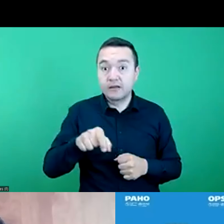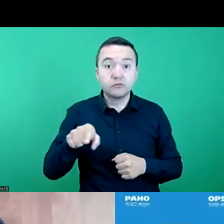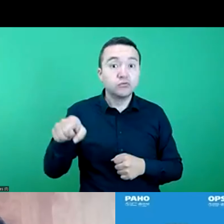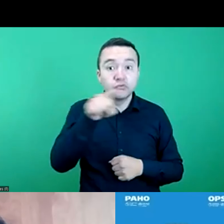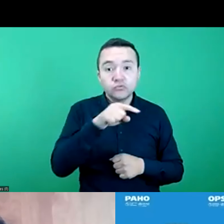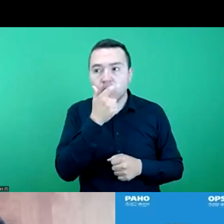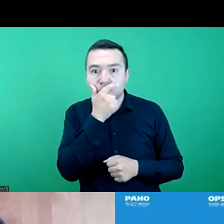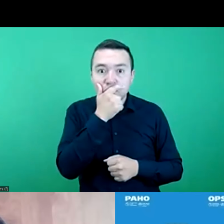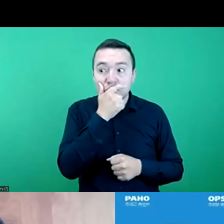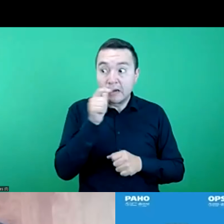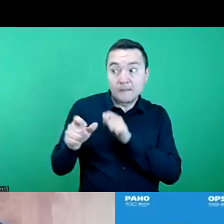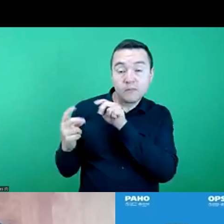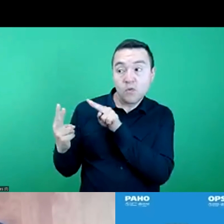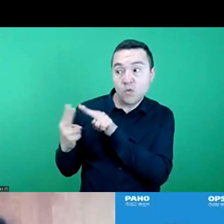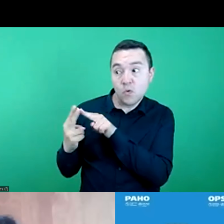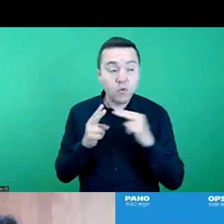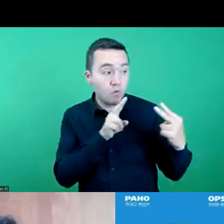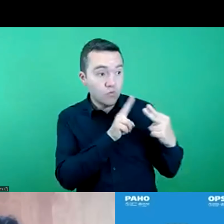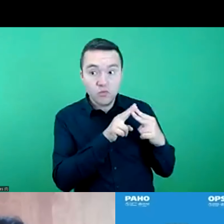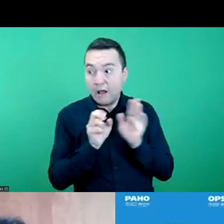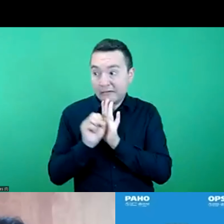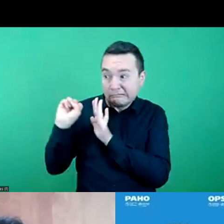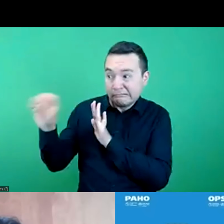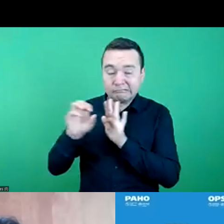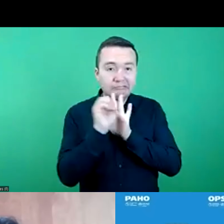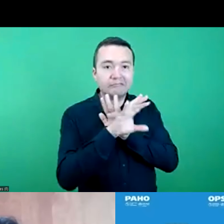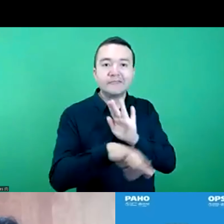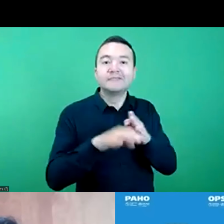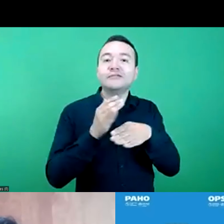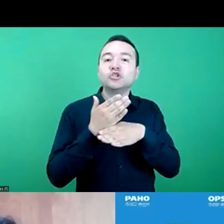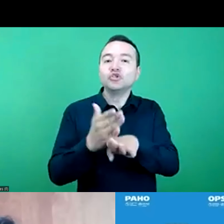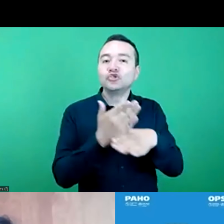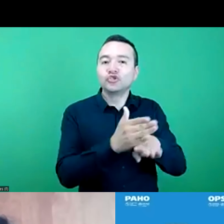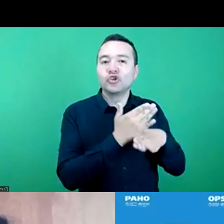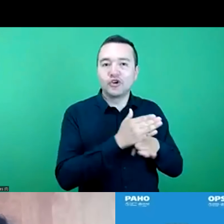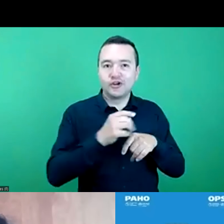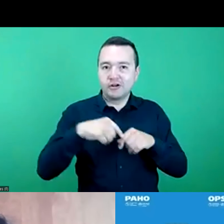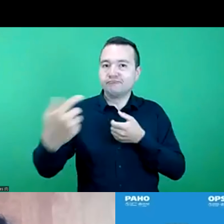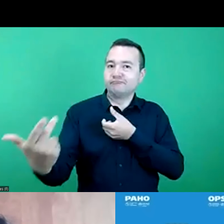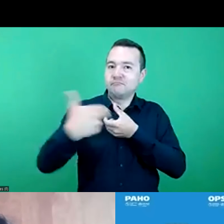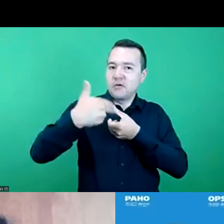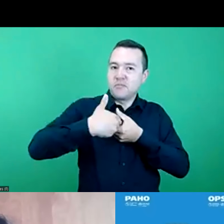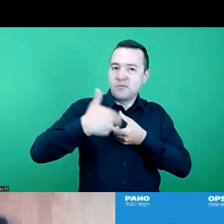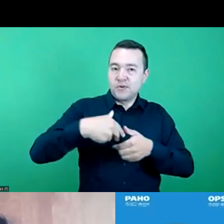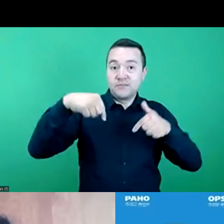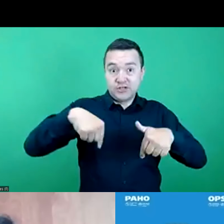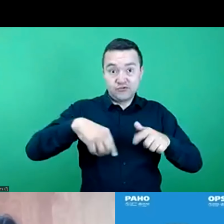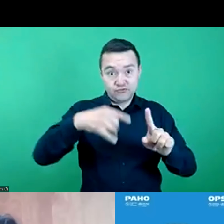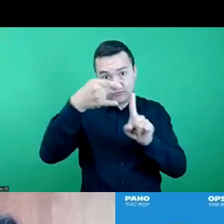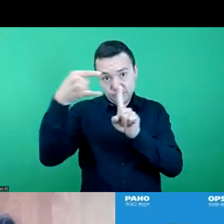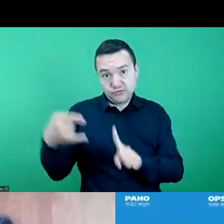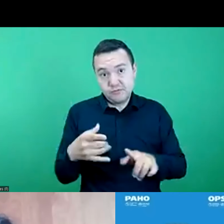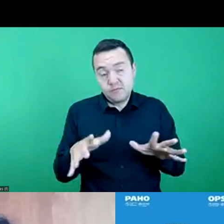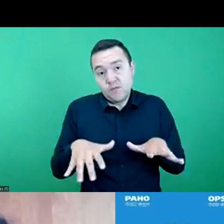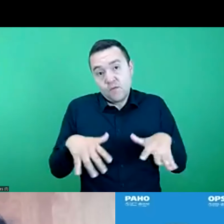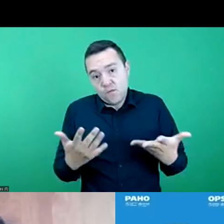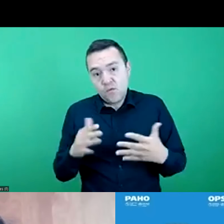de esta actividad que pueden ver en vivo por este canal de Zoom, pero recuerdo también por el canal institucional de la organización en